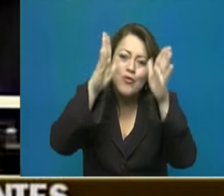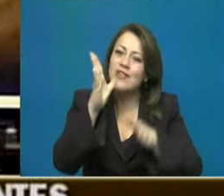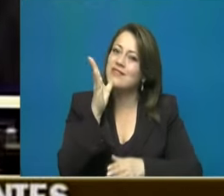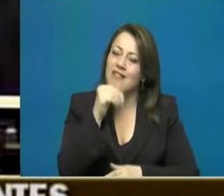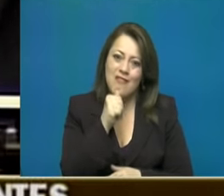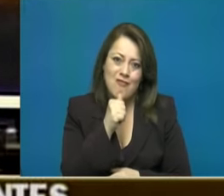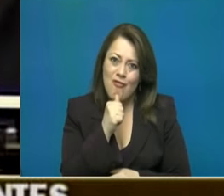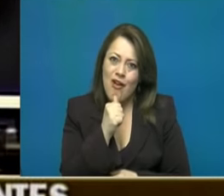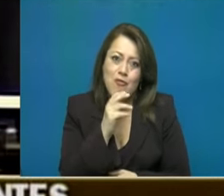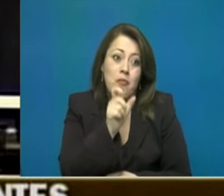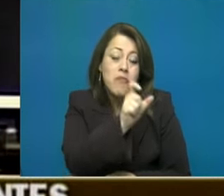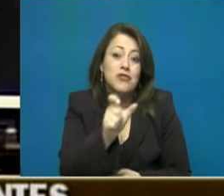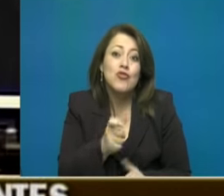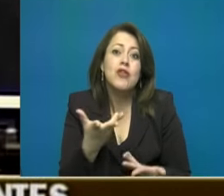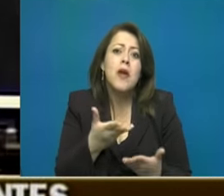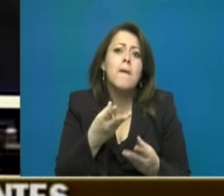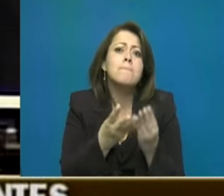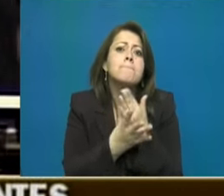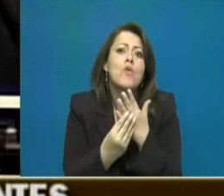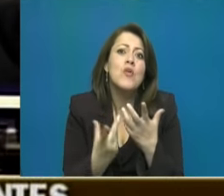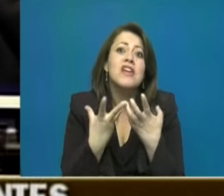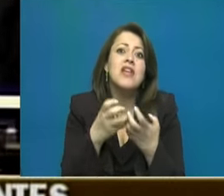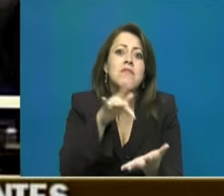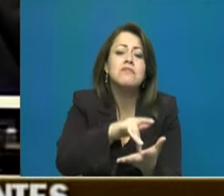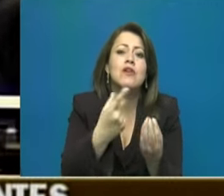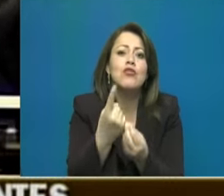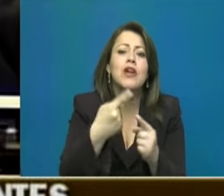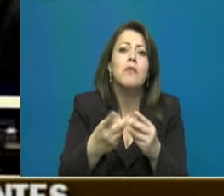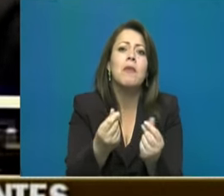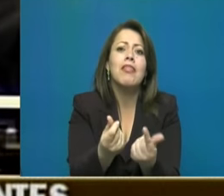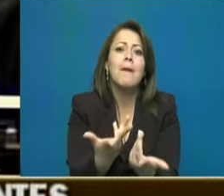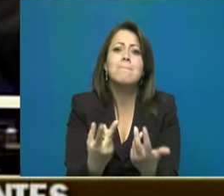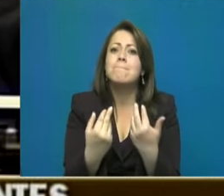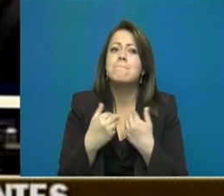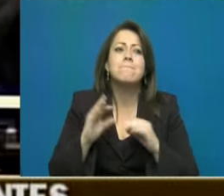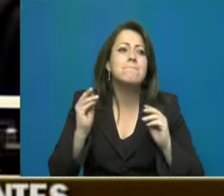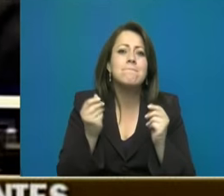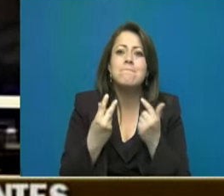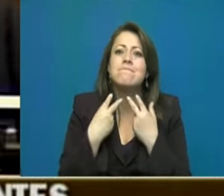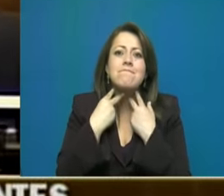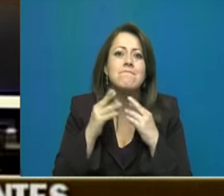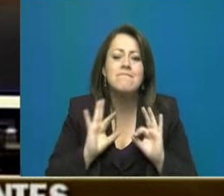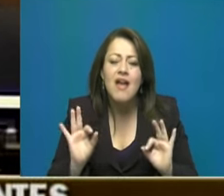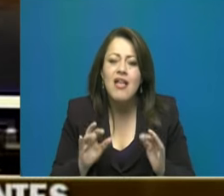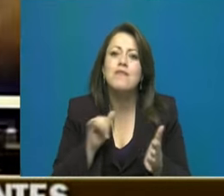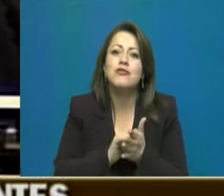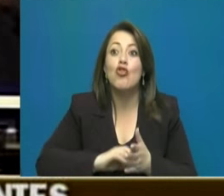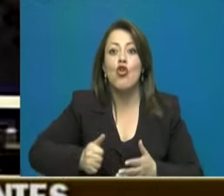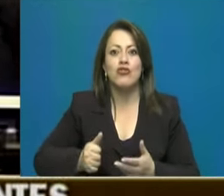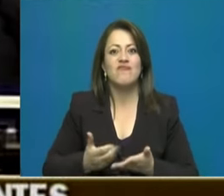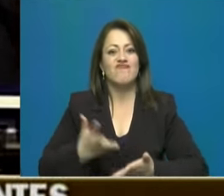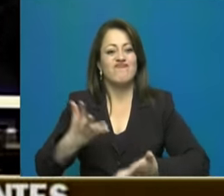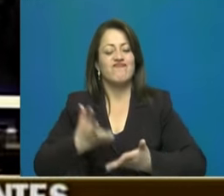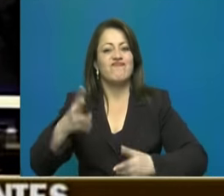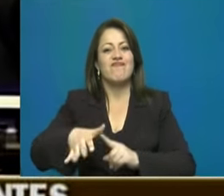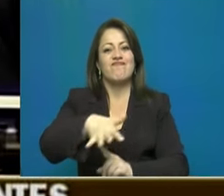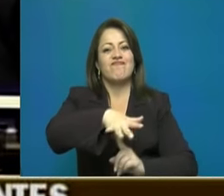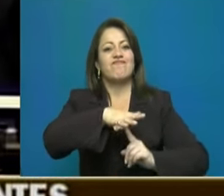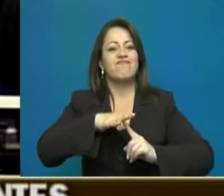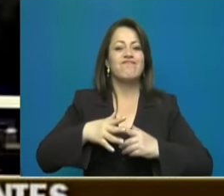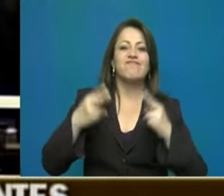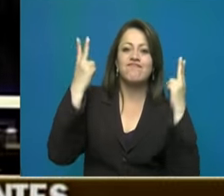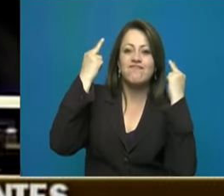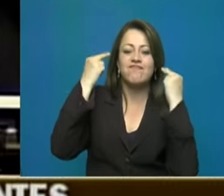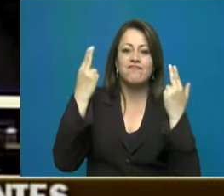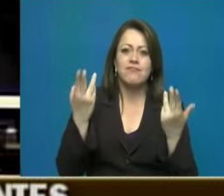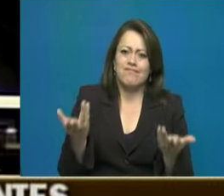un obrero no puede hacer campaña, porque no puede competir él parado enfrente de una estación del metro repartiendo unos volanticos con políticos